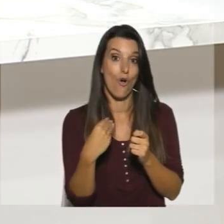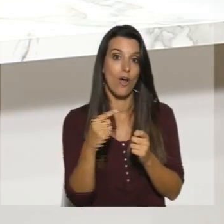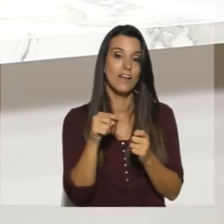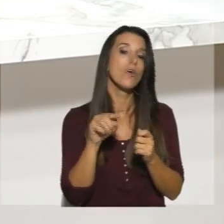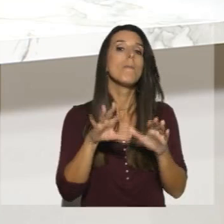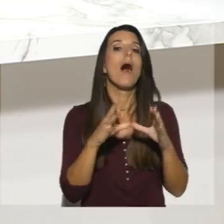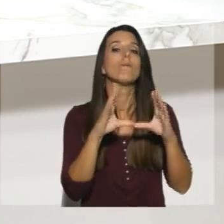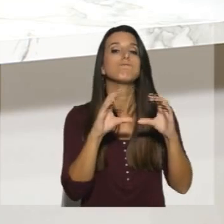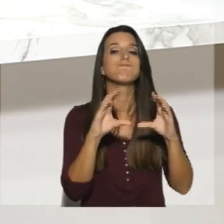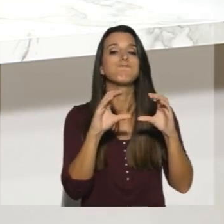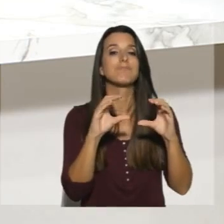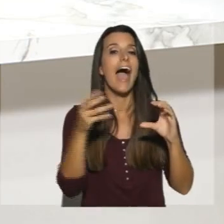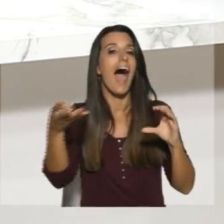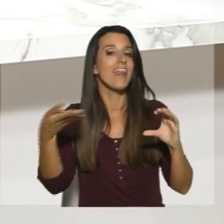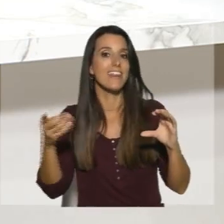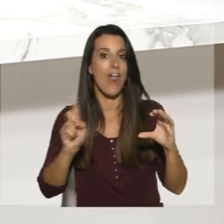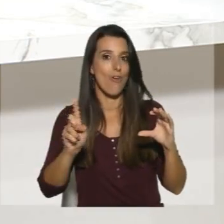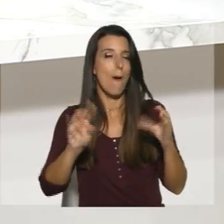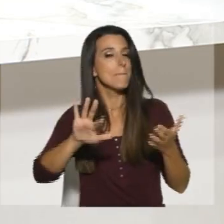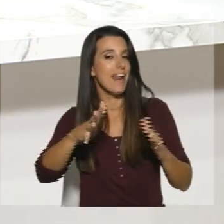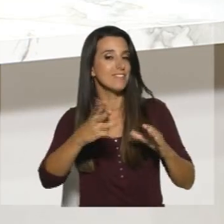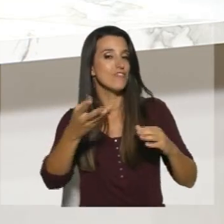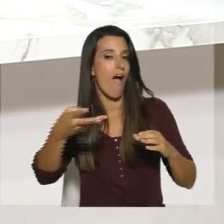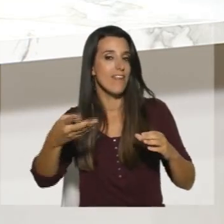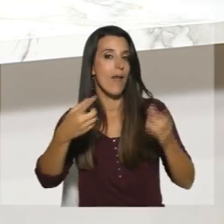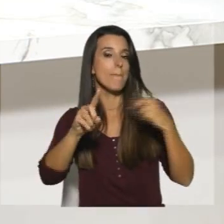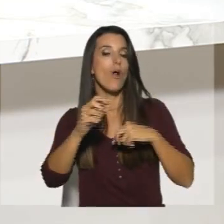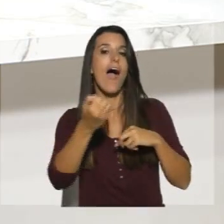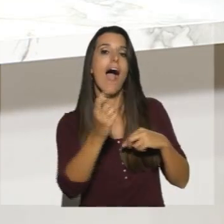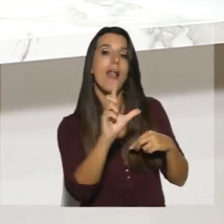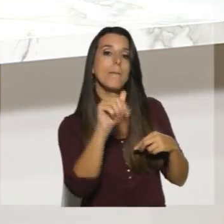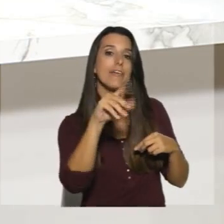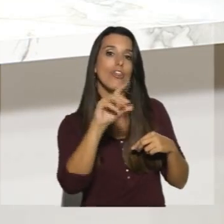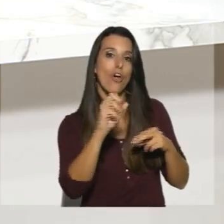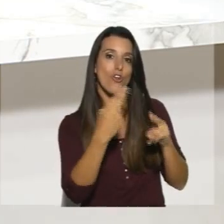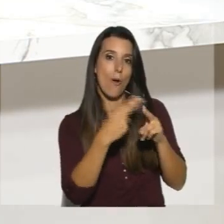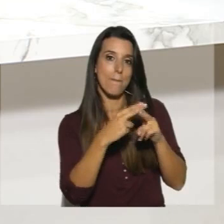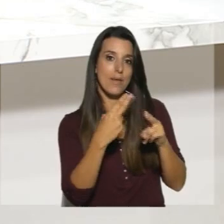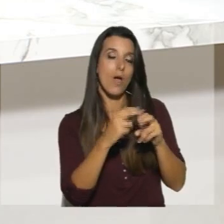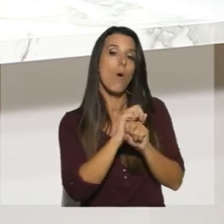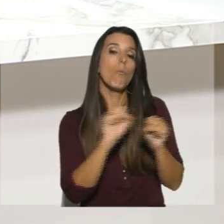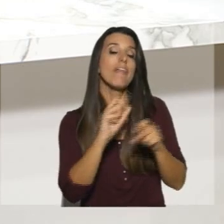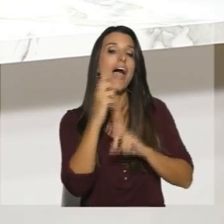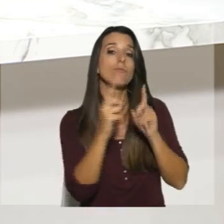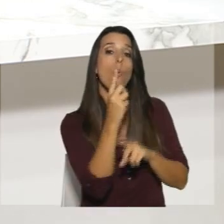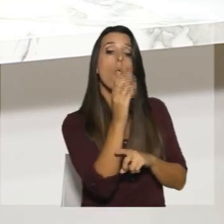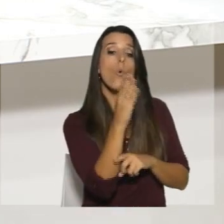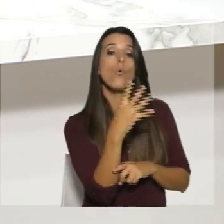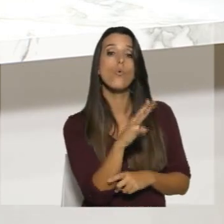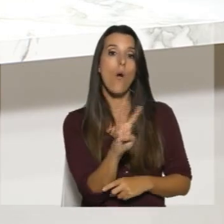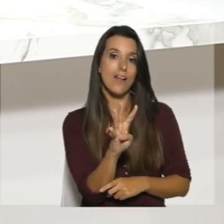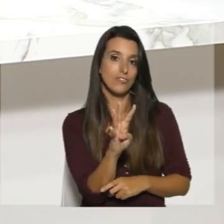más de esponjosidad. Bien. Que te ayuda. Lo mismo para todas las tortas. Siempre se puede sustituir una cuarta parte por almidón de maíz, que te ayuda a que te queden más suaves